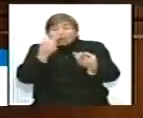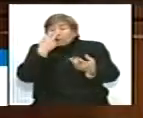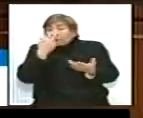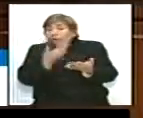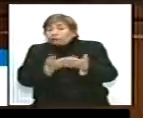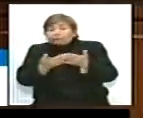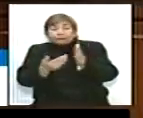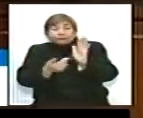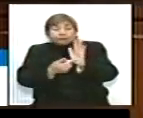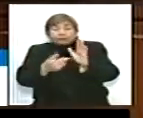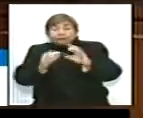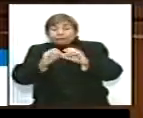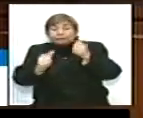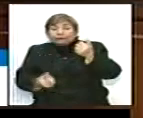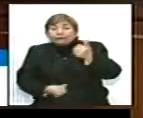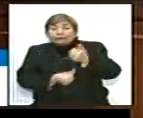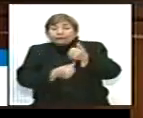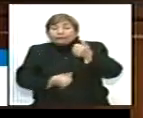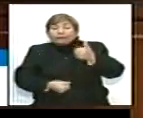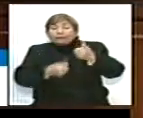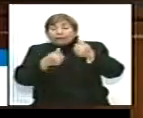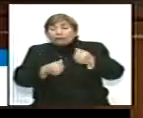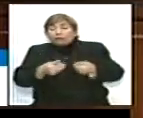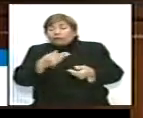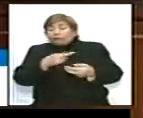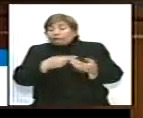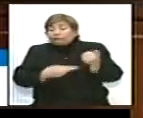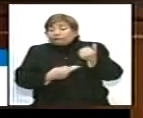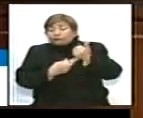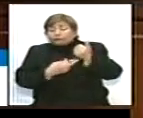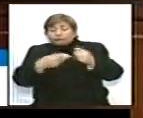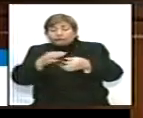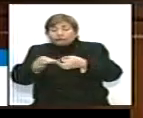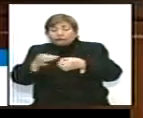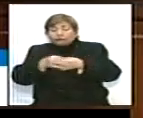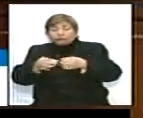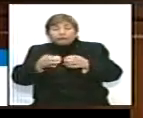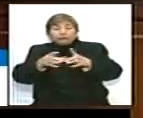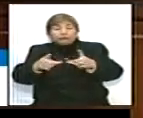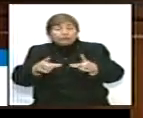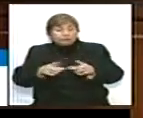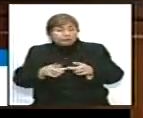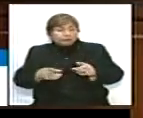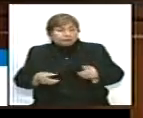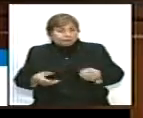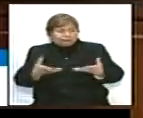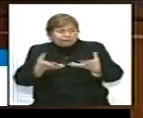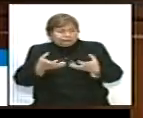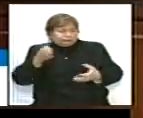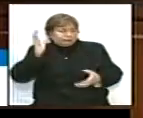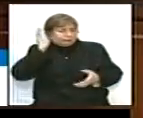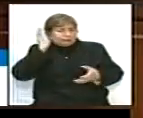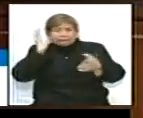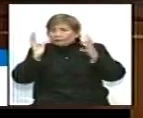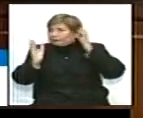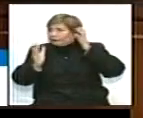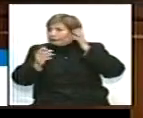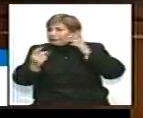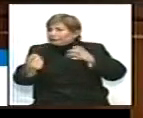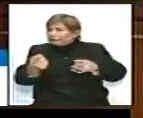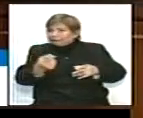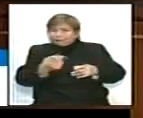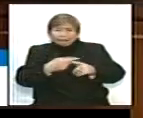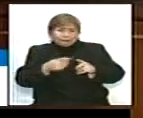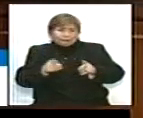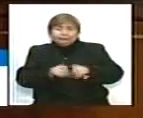cara, estuvo con las autoridades allá, tanto regionales como provinciales y distritales, es porque quería escuchar la problemática. Pero